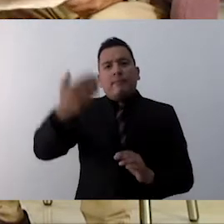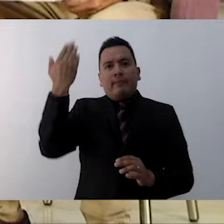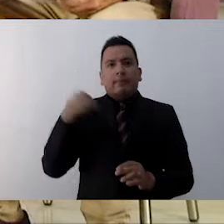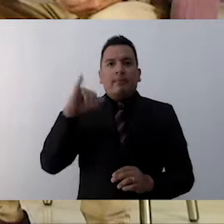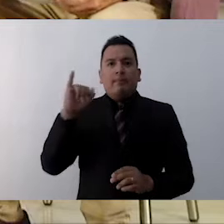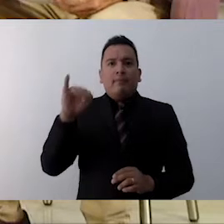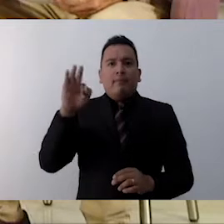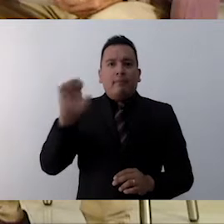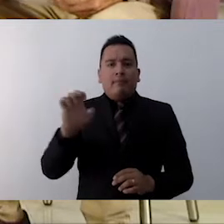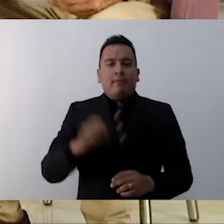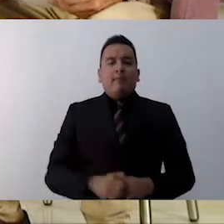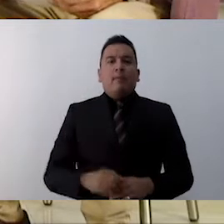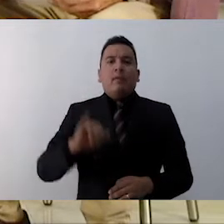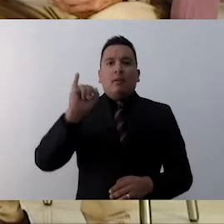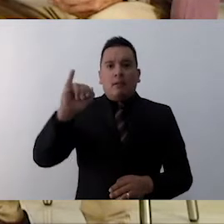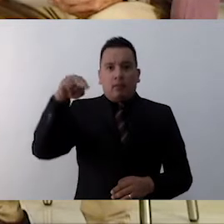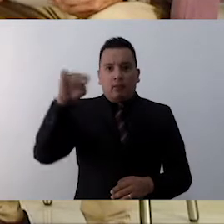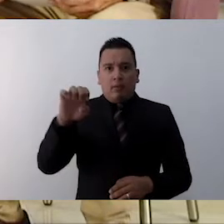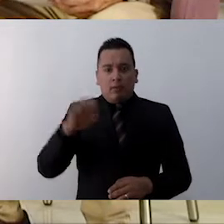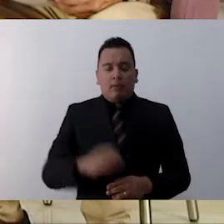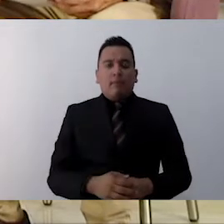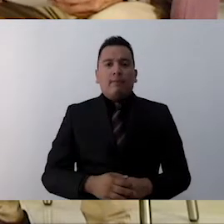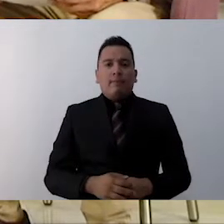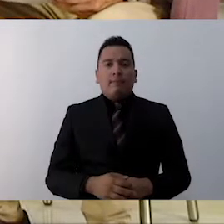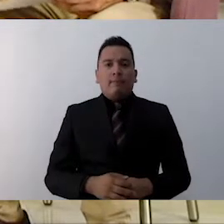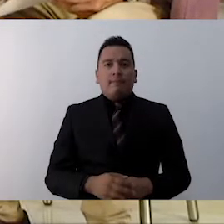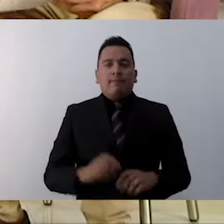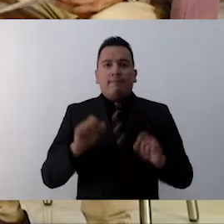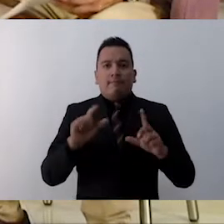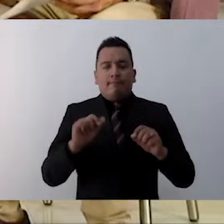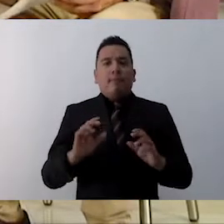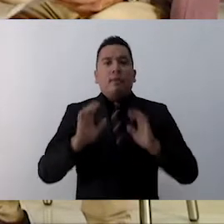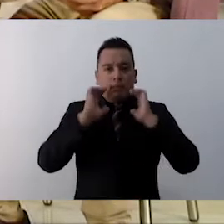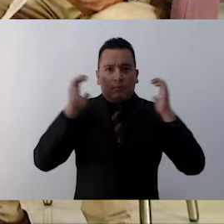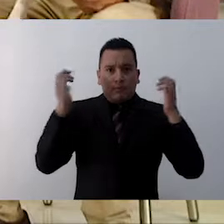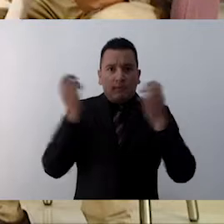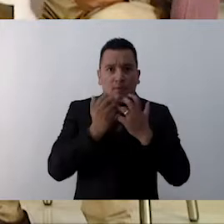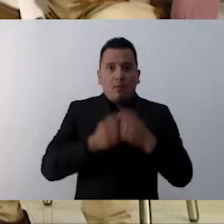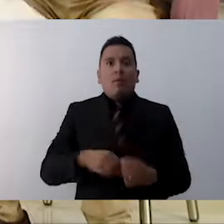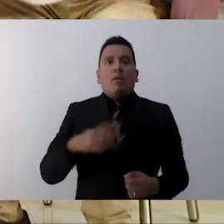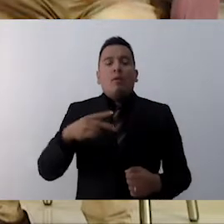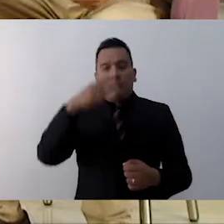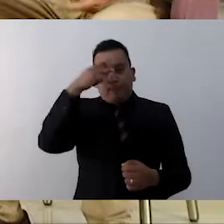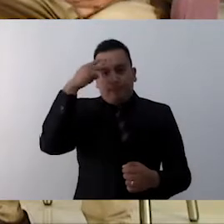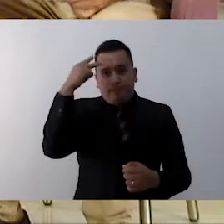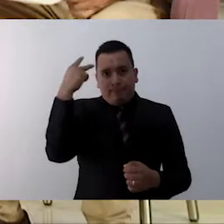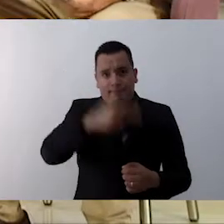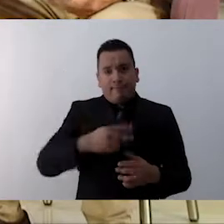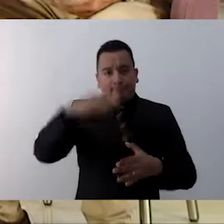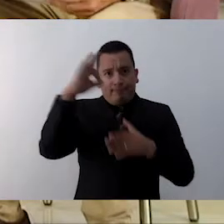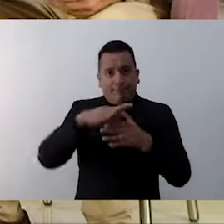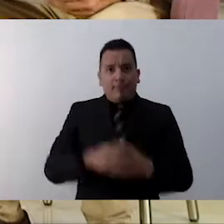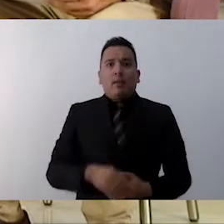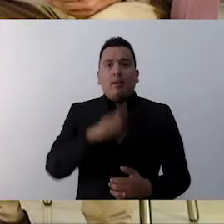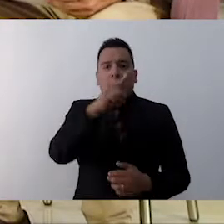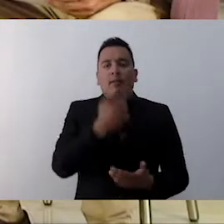Instituto Federal Electoral, el Instituto Nacional Electoral, la propia Comisión Estatal Electoral de Nuevo León,